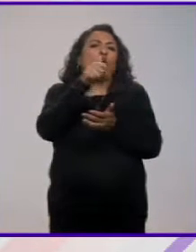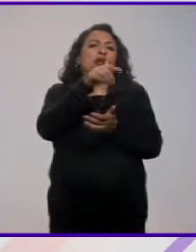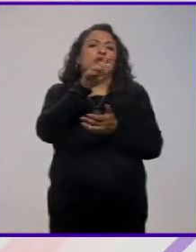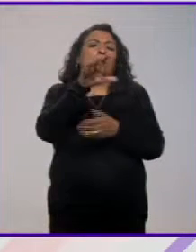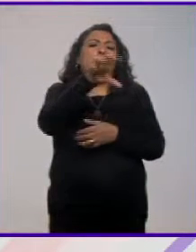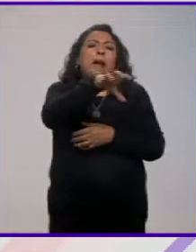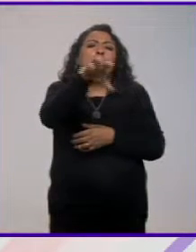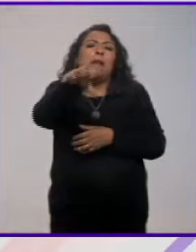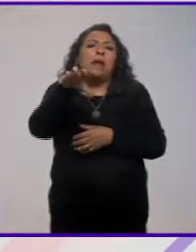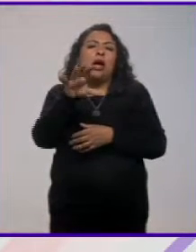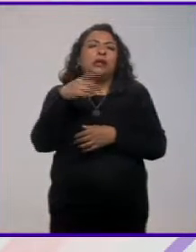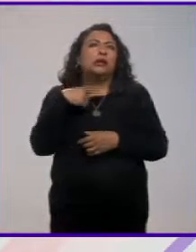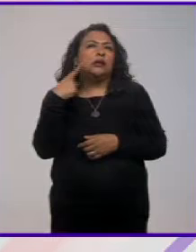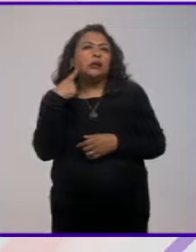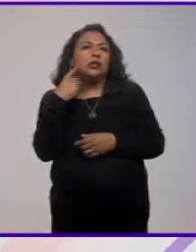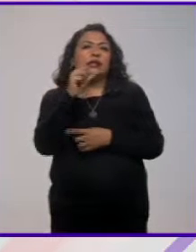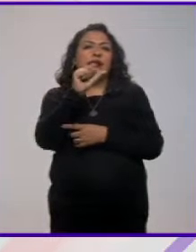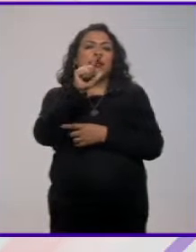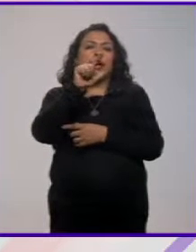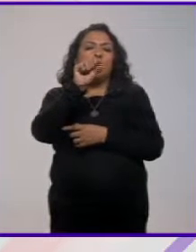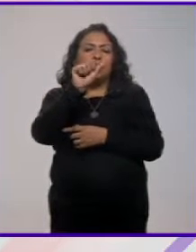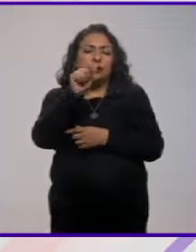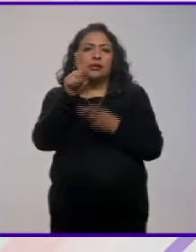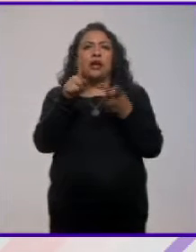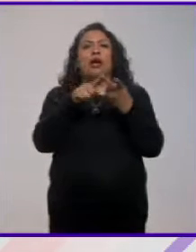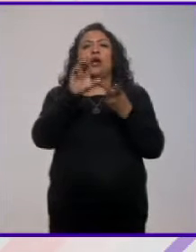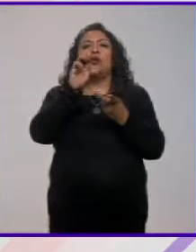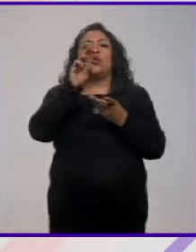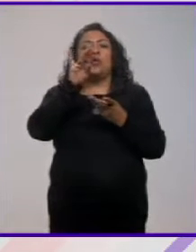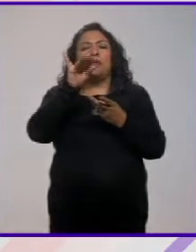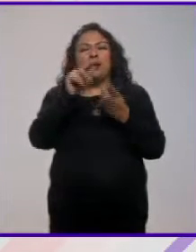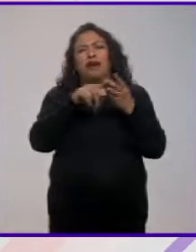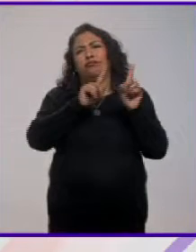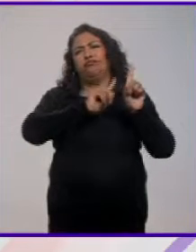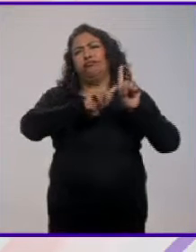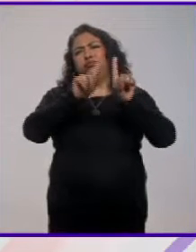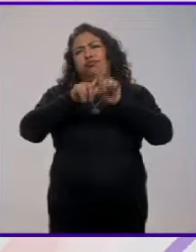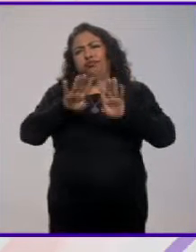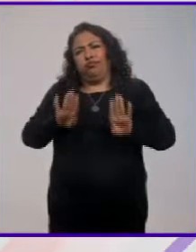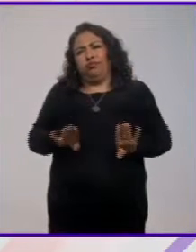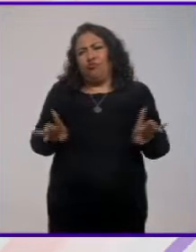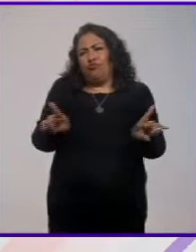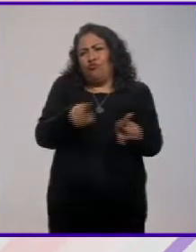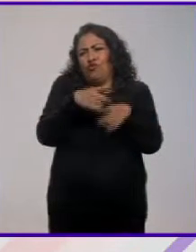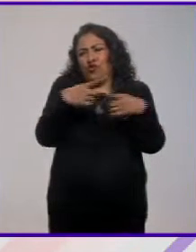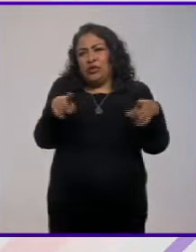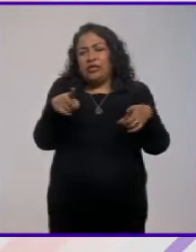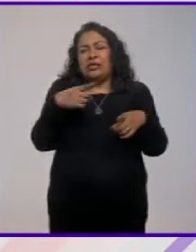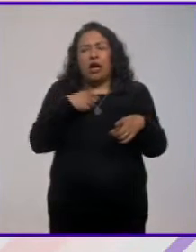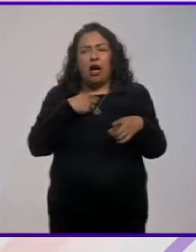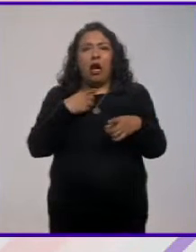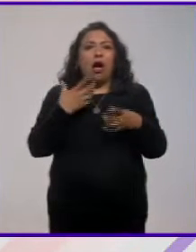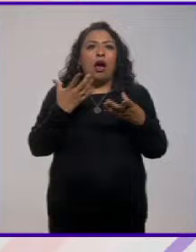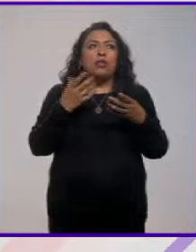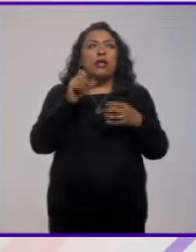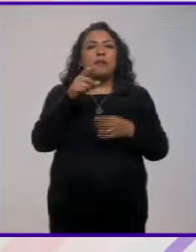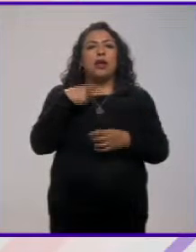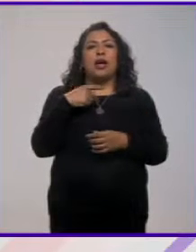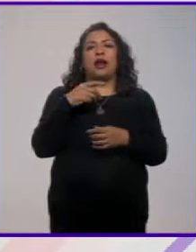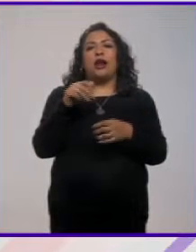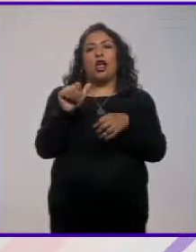barrios y oigo salsa, oigo cumbias y oigo un montón de música que hay. Entonces eso, más el